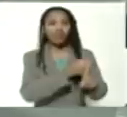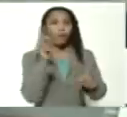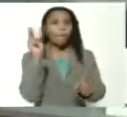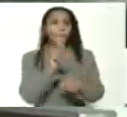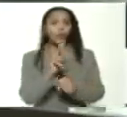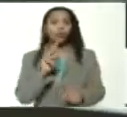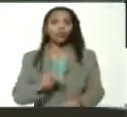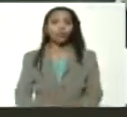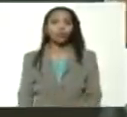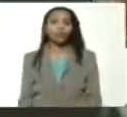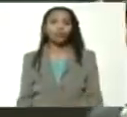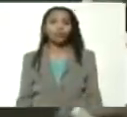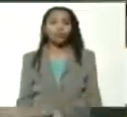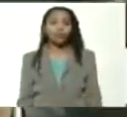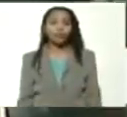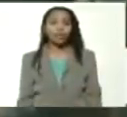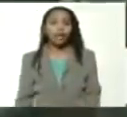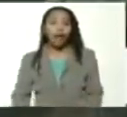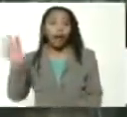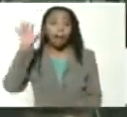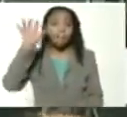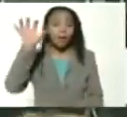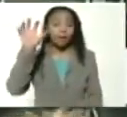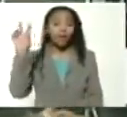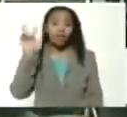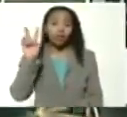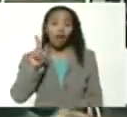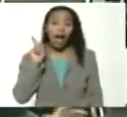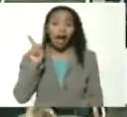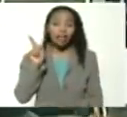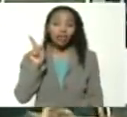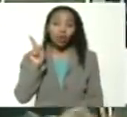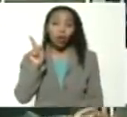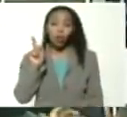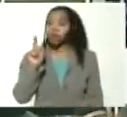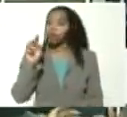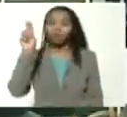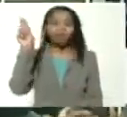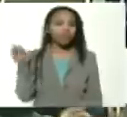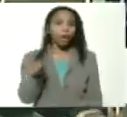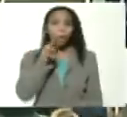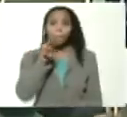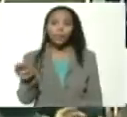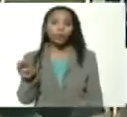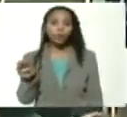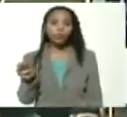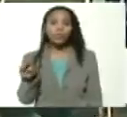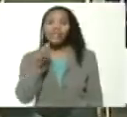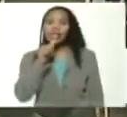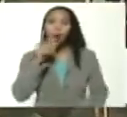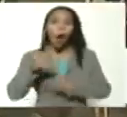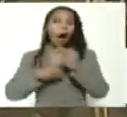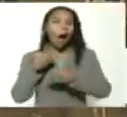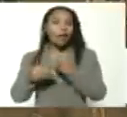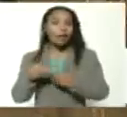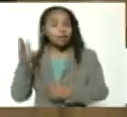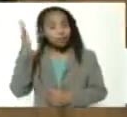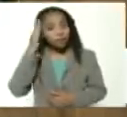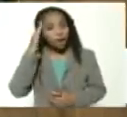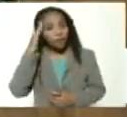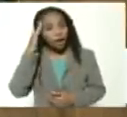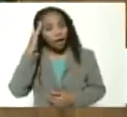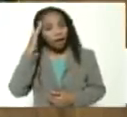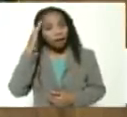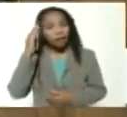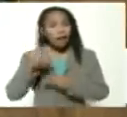violencia. En la patria de Venezuela eso está vetado. Y quien lo haga sabrá que contra